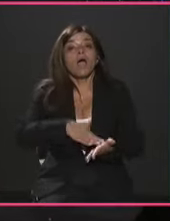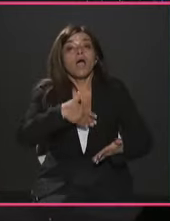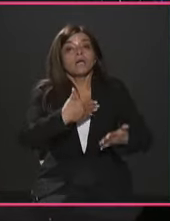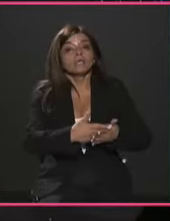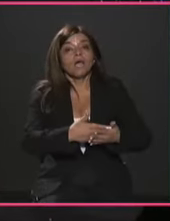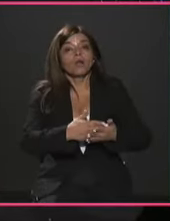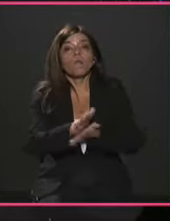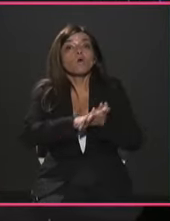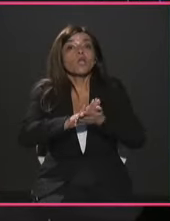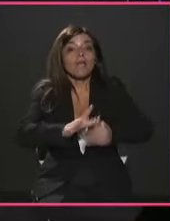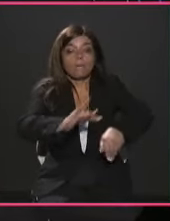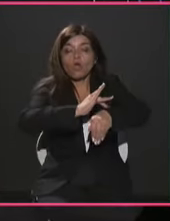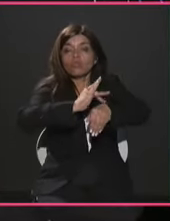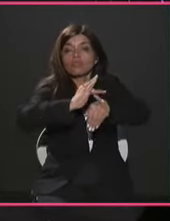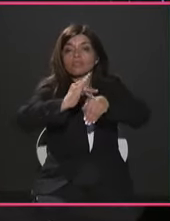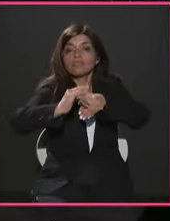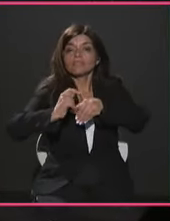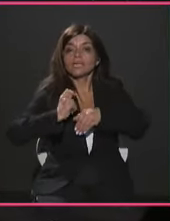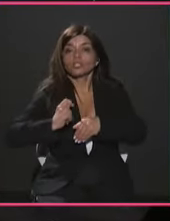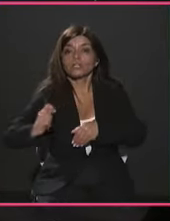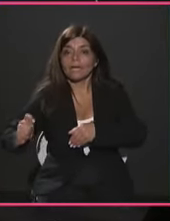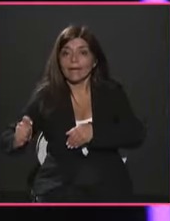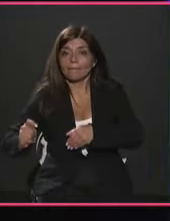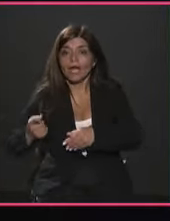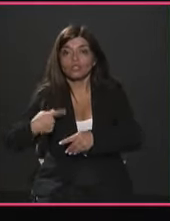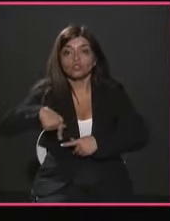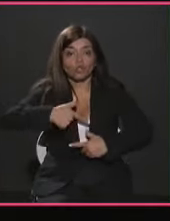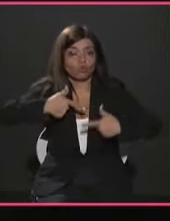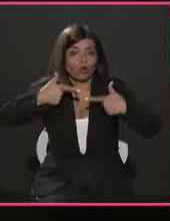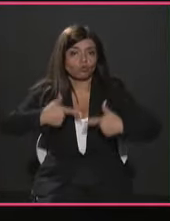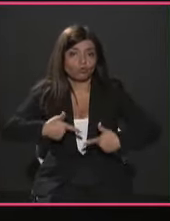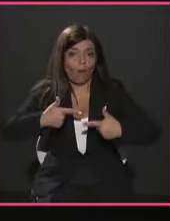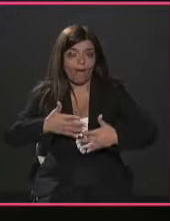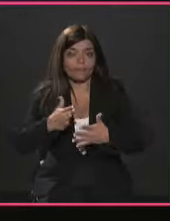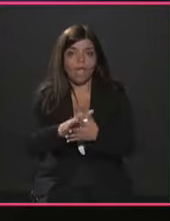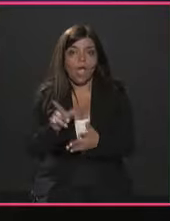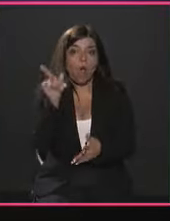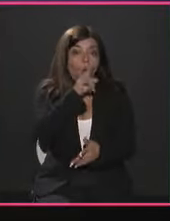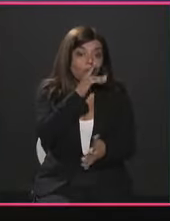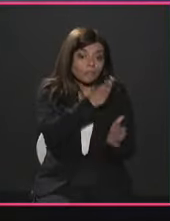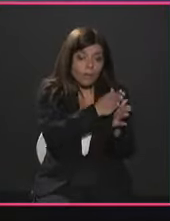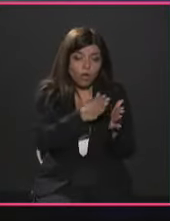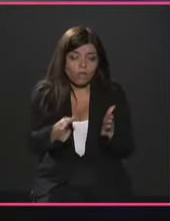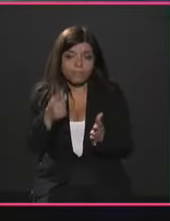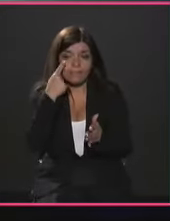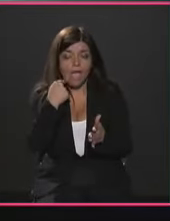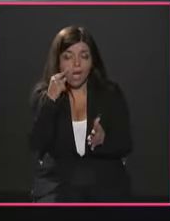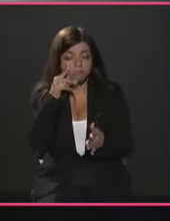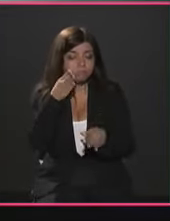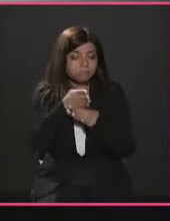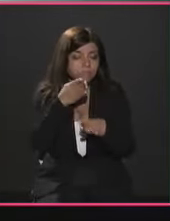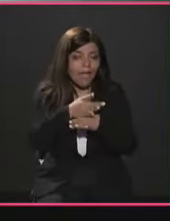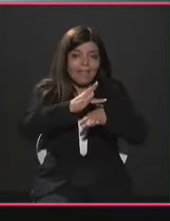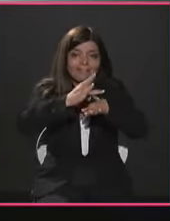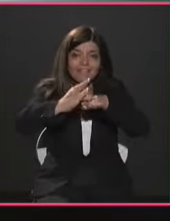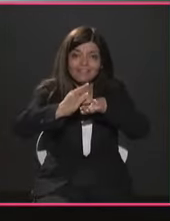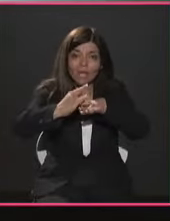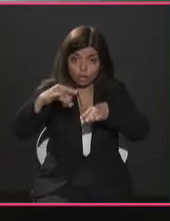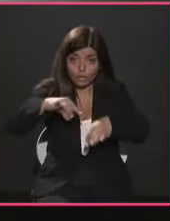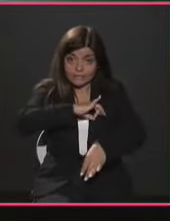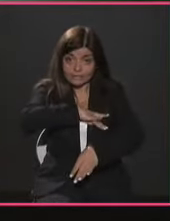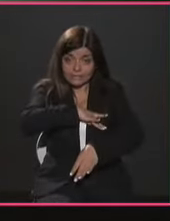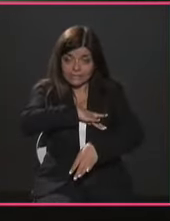del Desierto de atakama porque hemos tenido la suerte que Durante los últimos días podemos pasar el tiempo en el desierto de